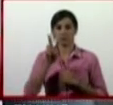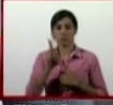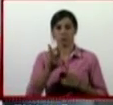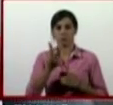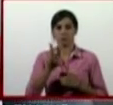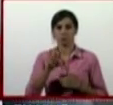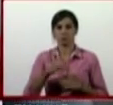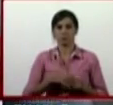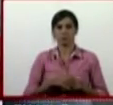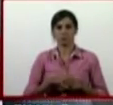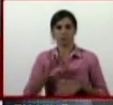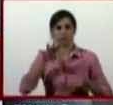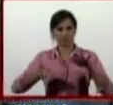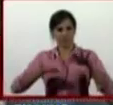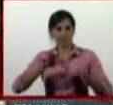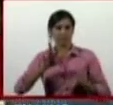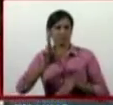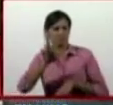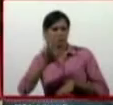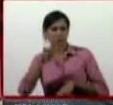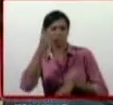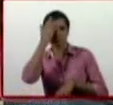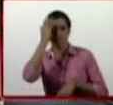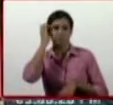y a veces hasta 3,